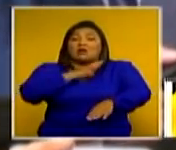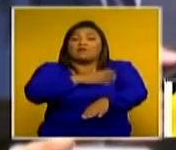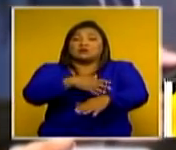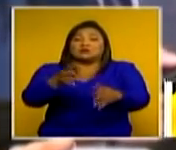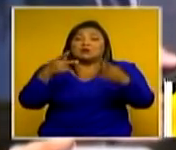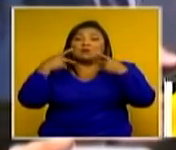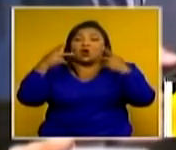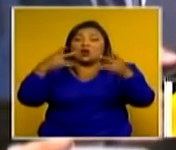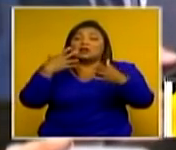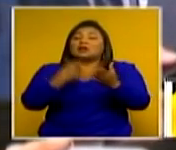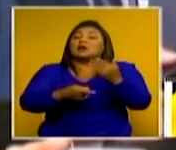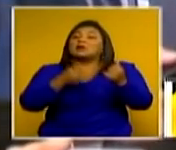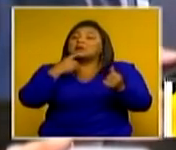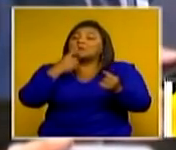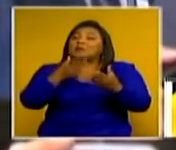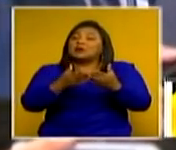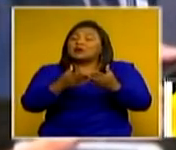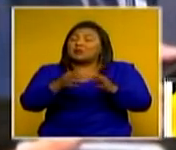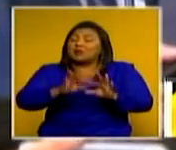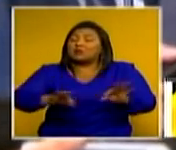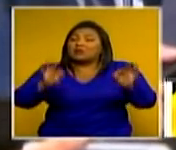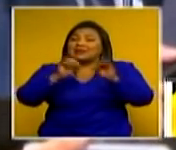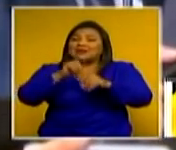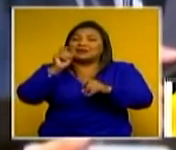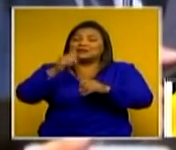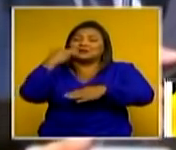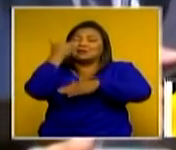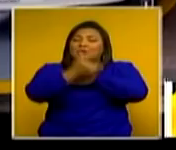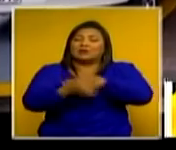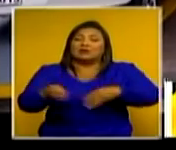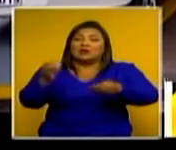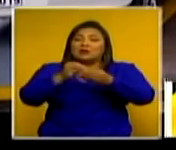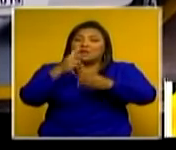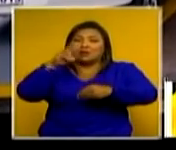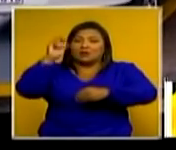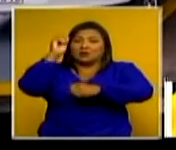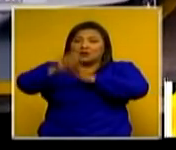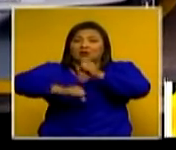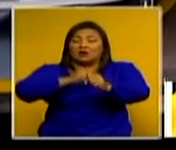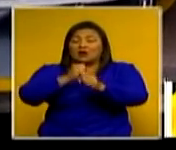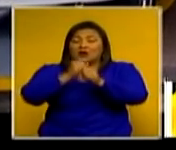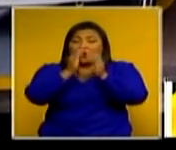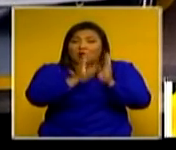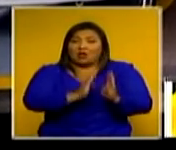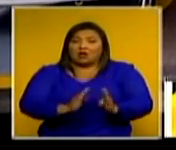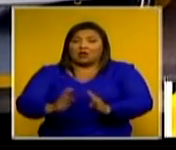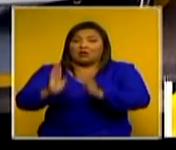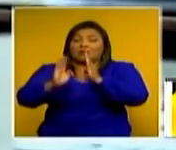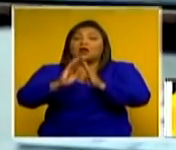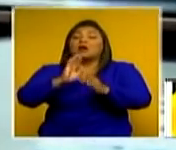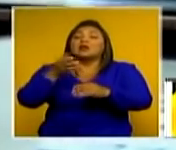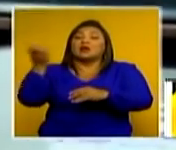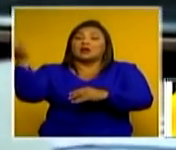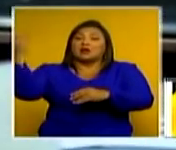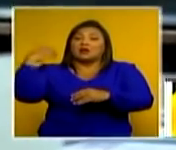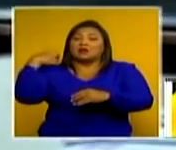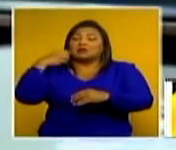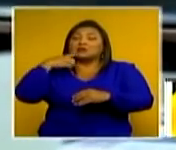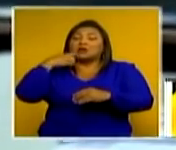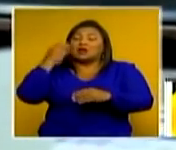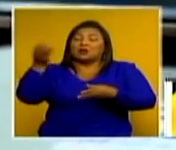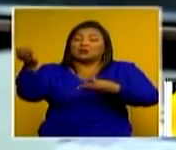para hacerlo pero es algo que viene necesitando el país de hace más de 20 años con la medida se estima que el estado ahorraría más de